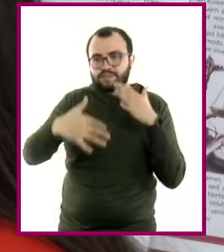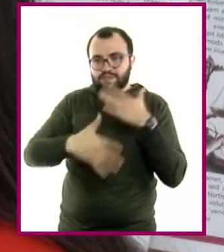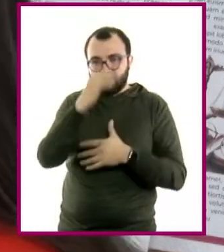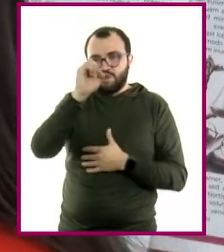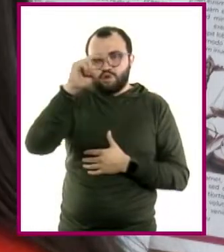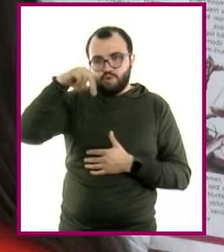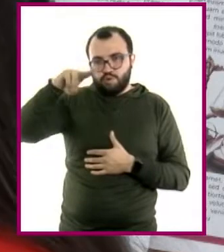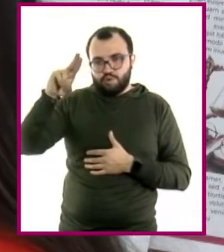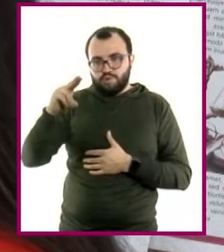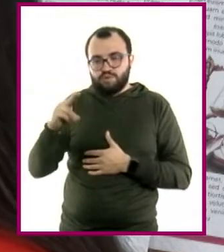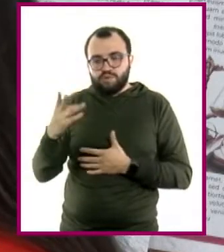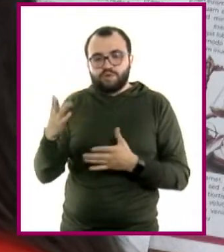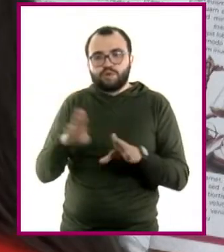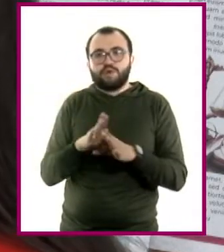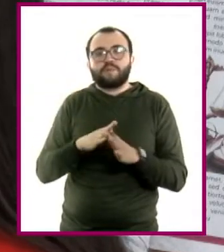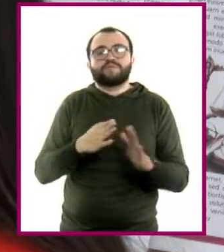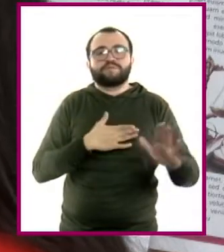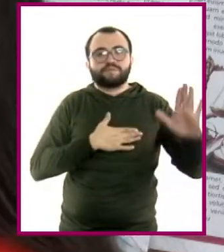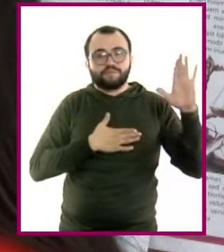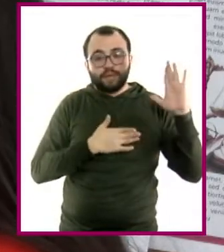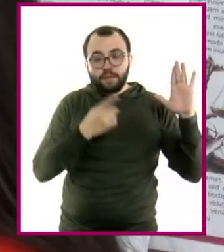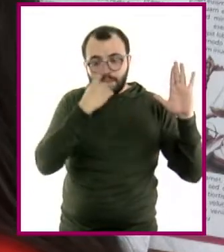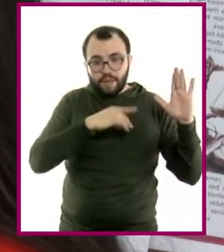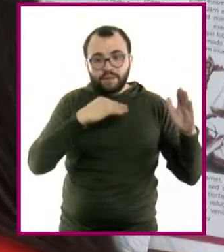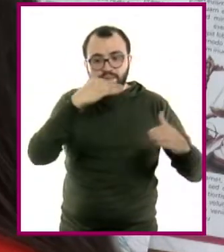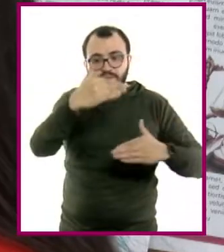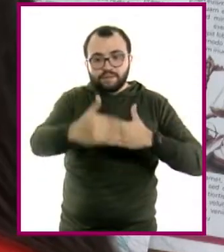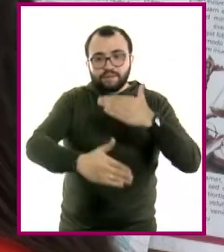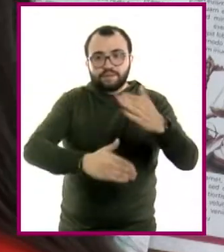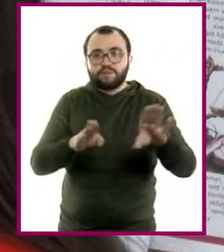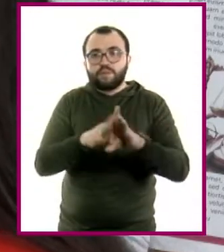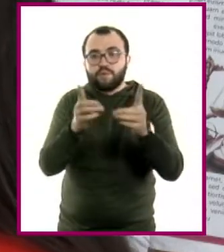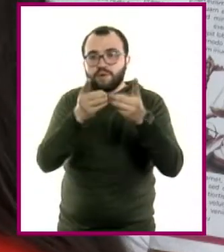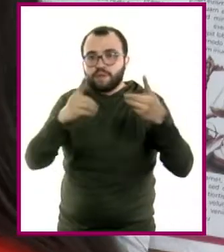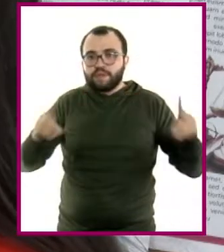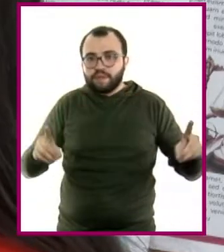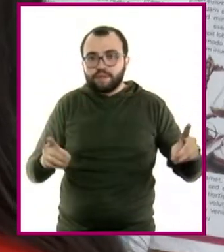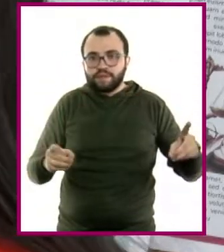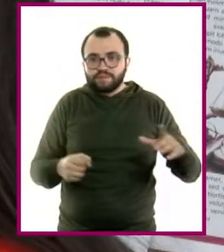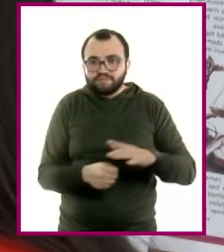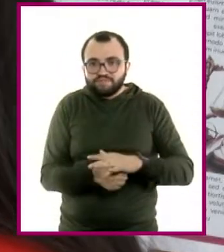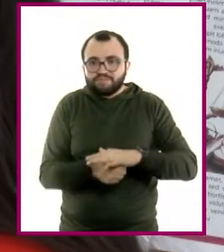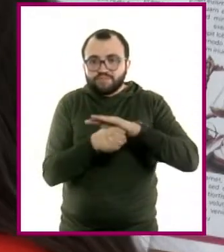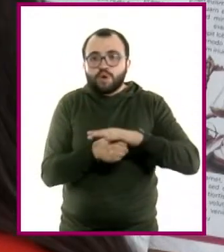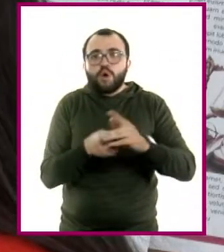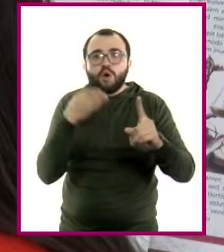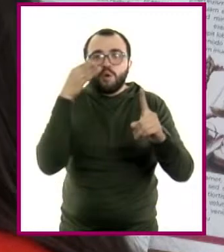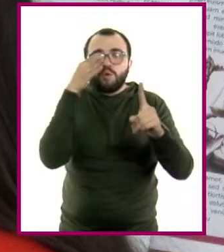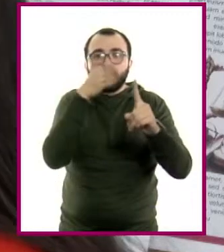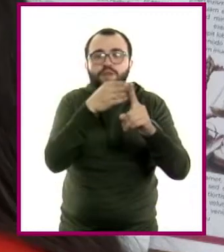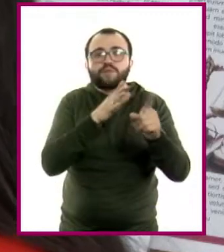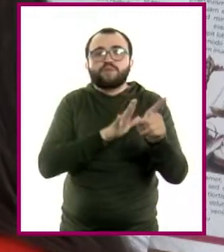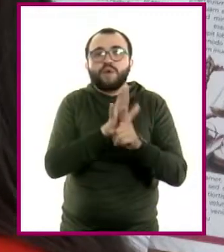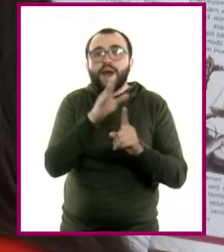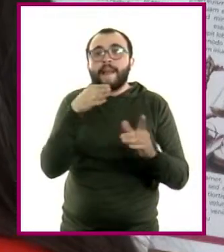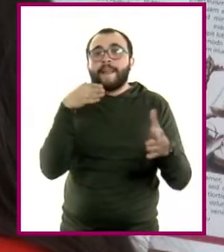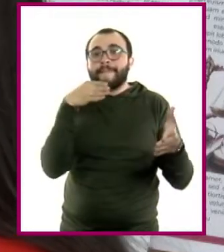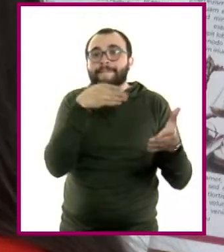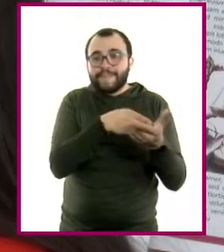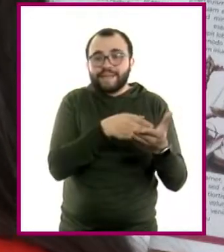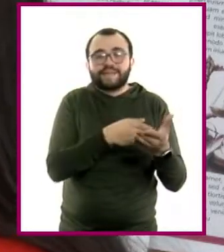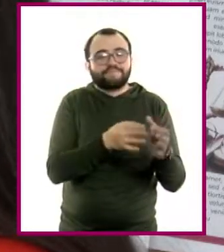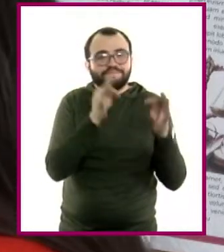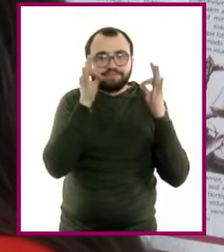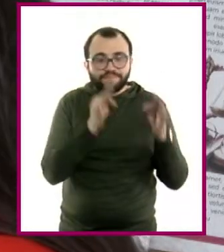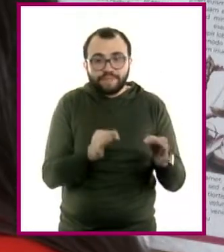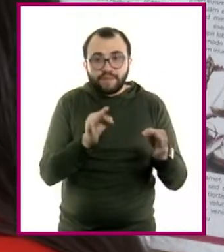Naciones Unidas comprometerse para avanzar hacia un desarrollo sostenible con objetivos y metas bien definidos, con un horizonte